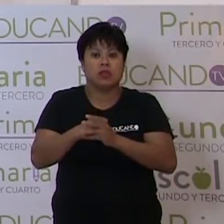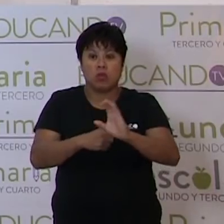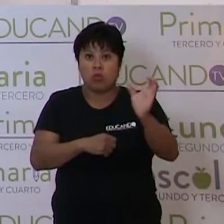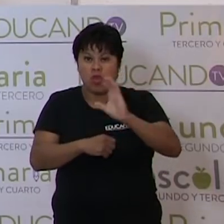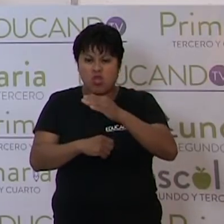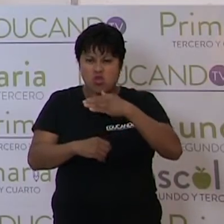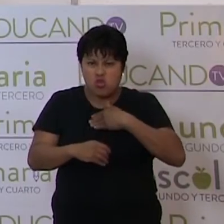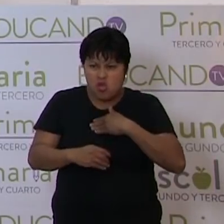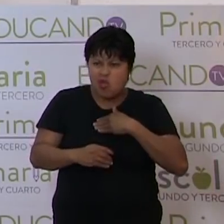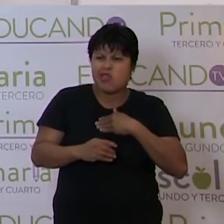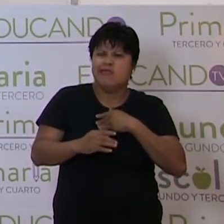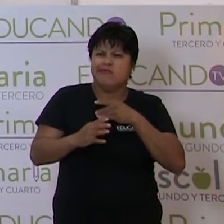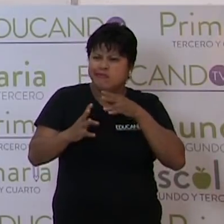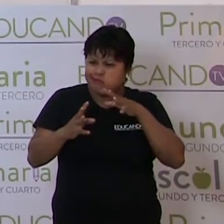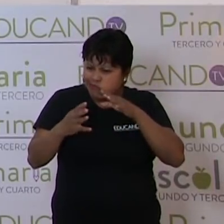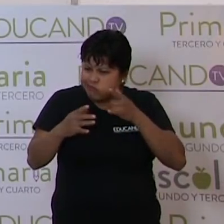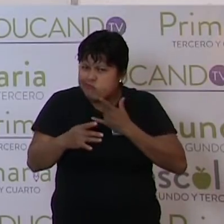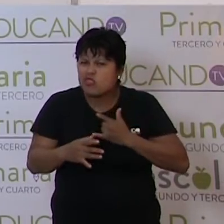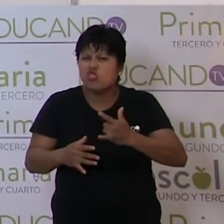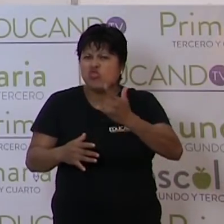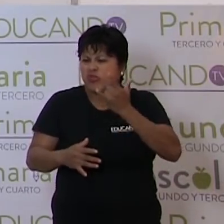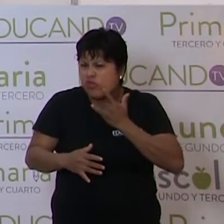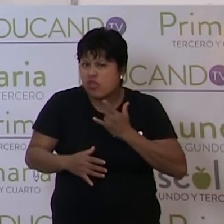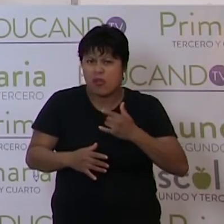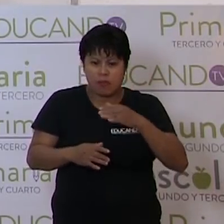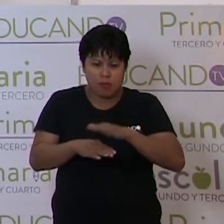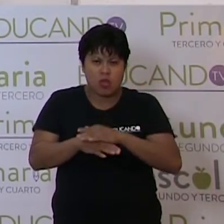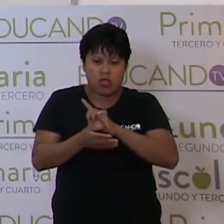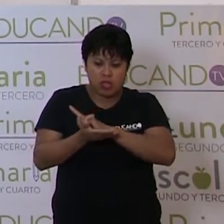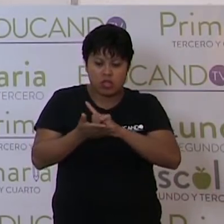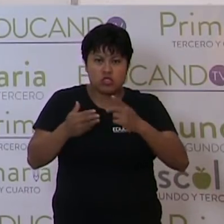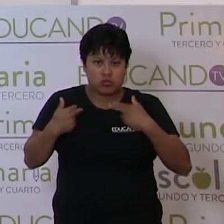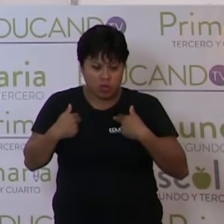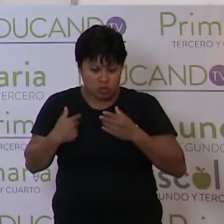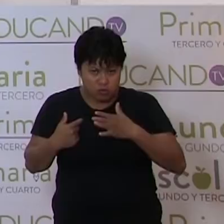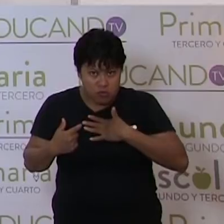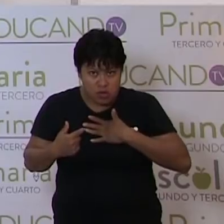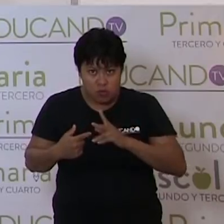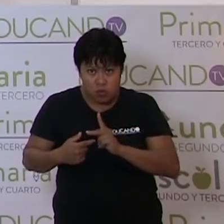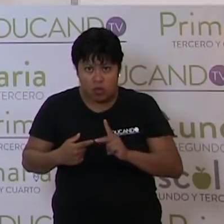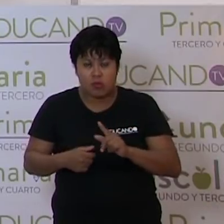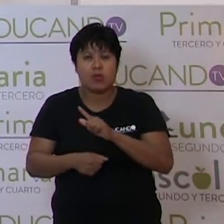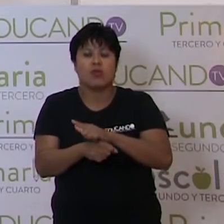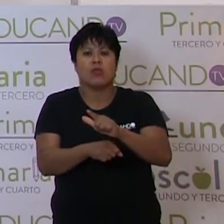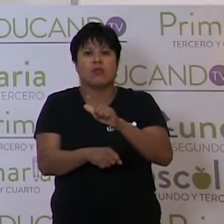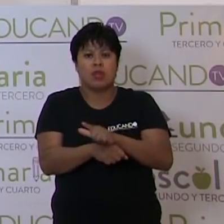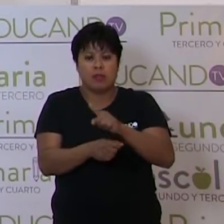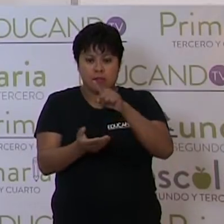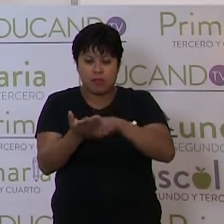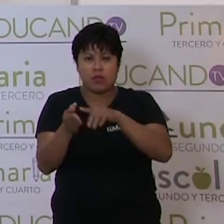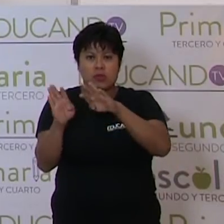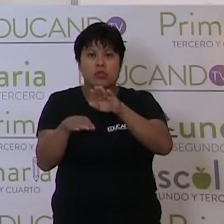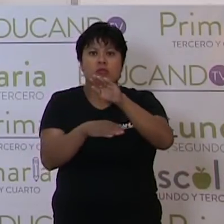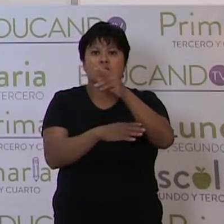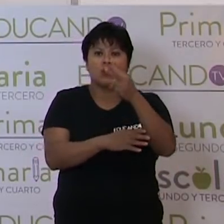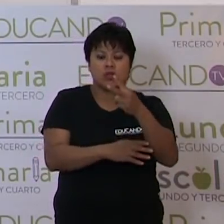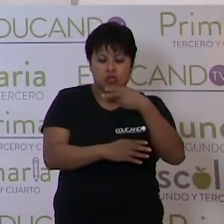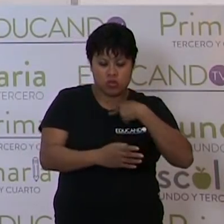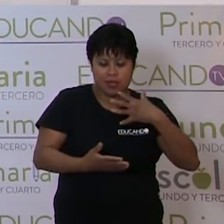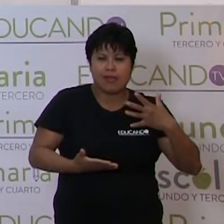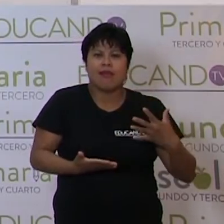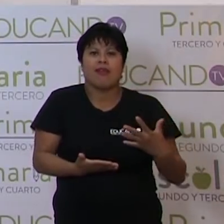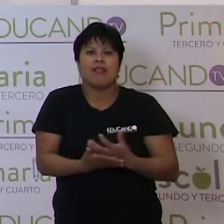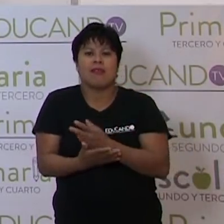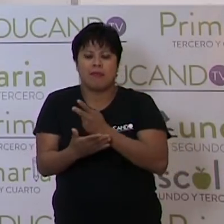tanto luchar por los derechos humanos de mi pueblo, en 1992 gané el